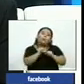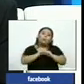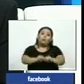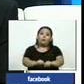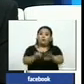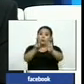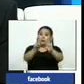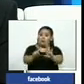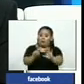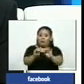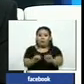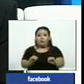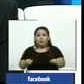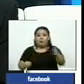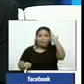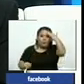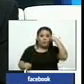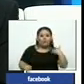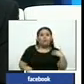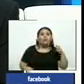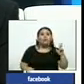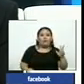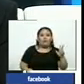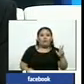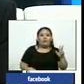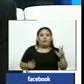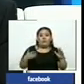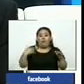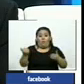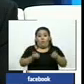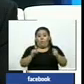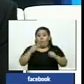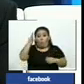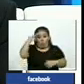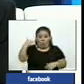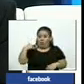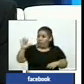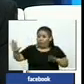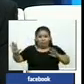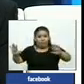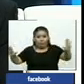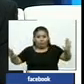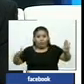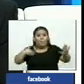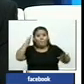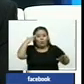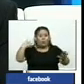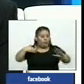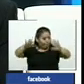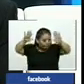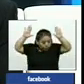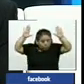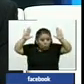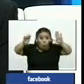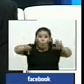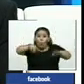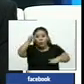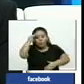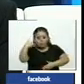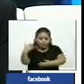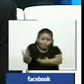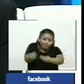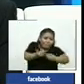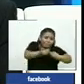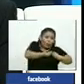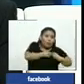niños y las 3 mujeres. Una de ellas intentó frenar el ataque y murió con las manos arriba. Otra cubrió a una bebé y la